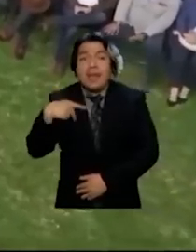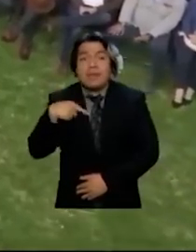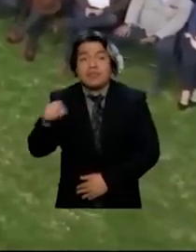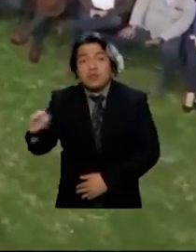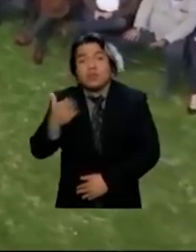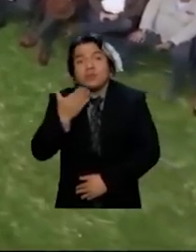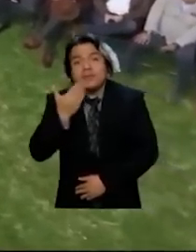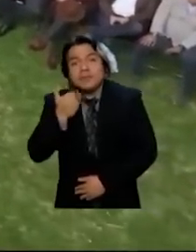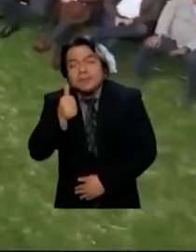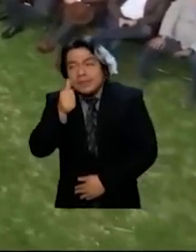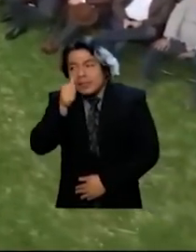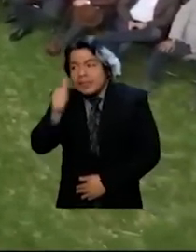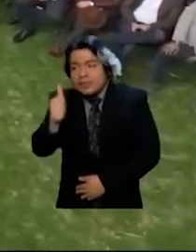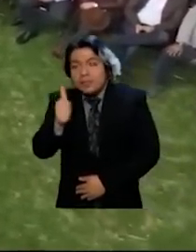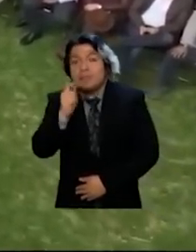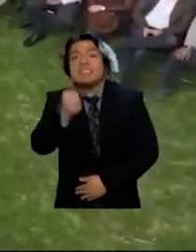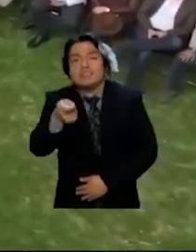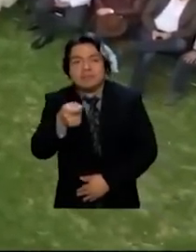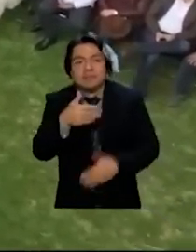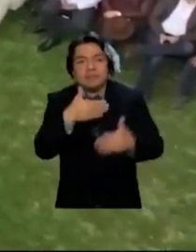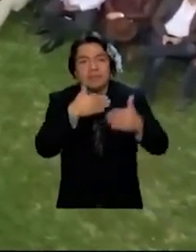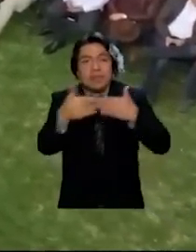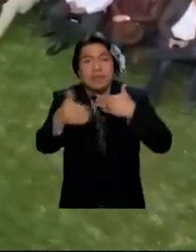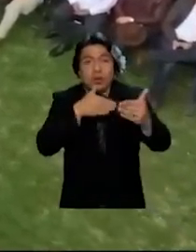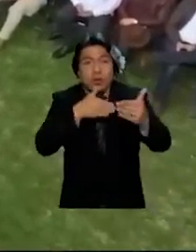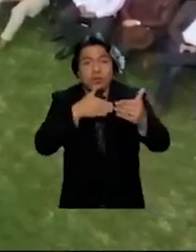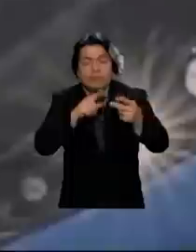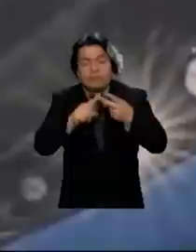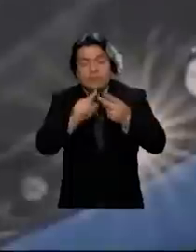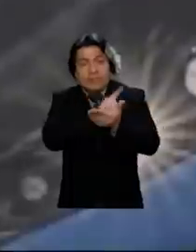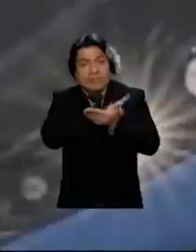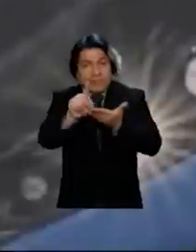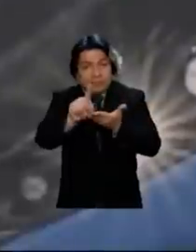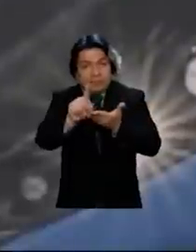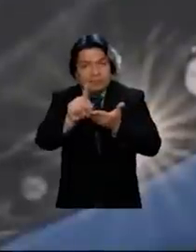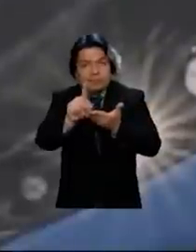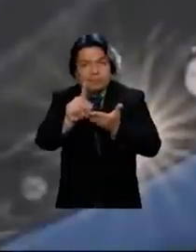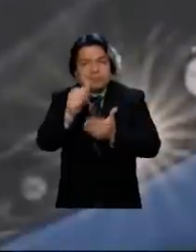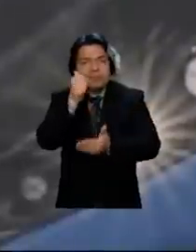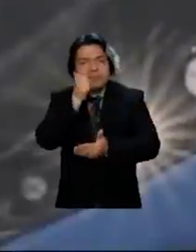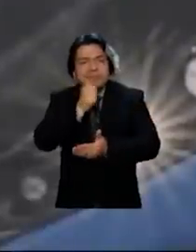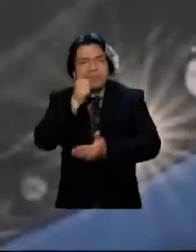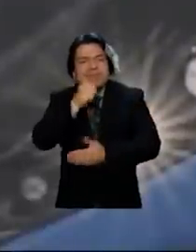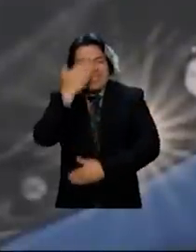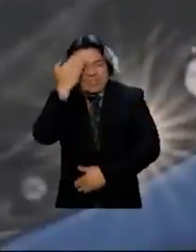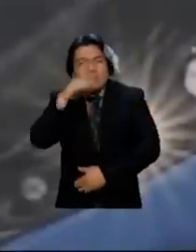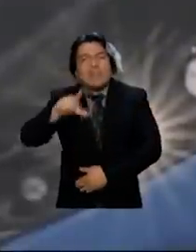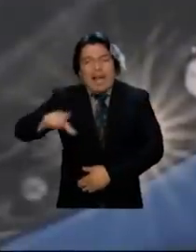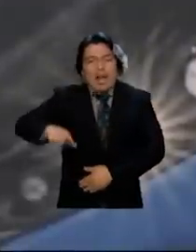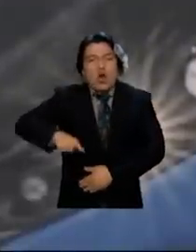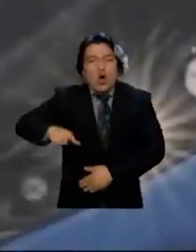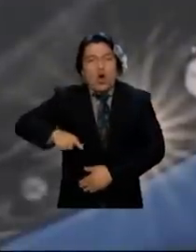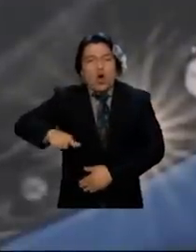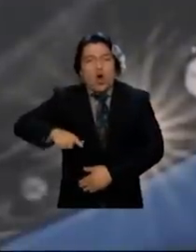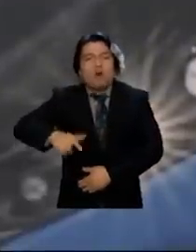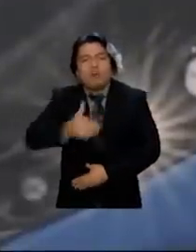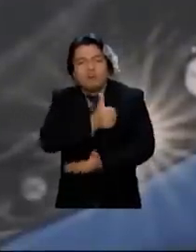Significa innovación y derechos, como lo dice el eslogan de nuestra